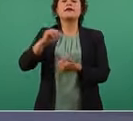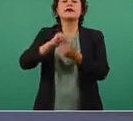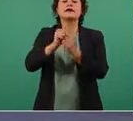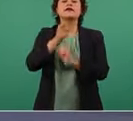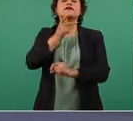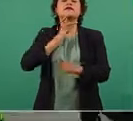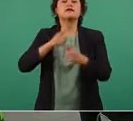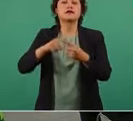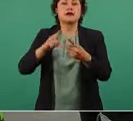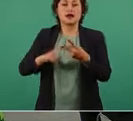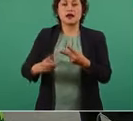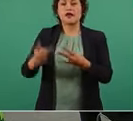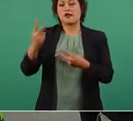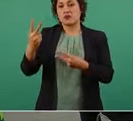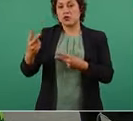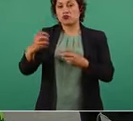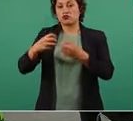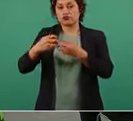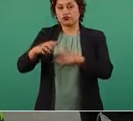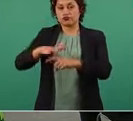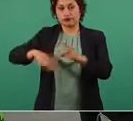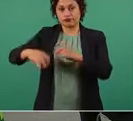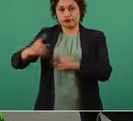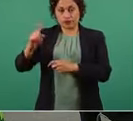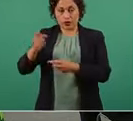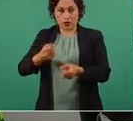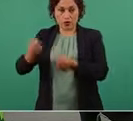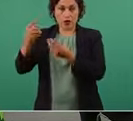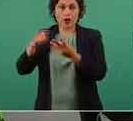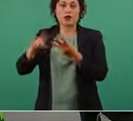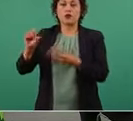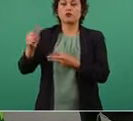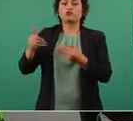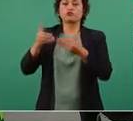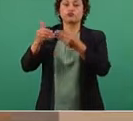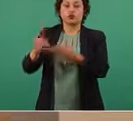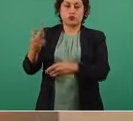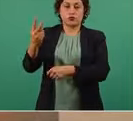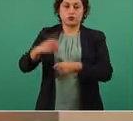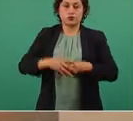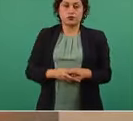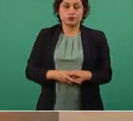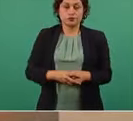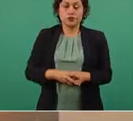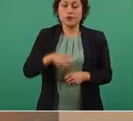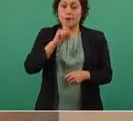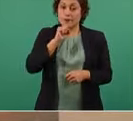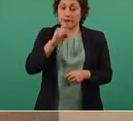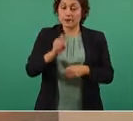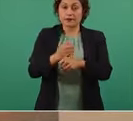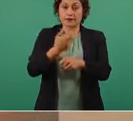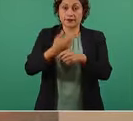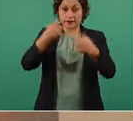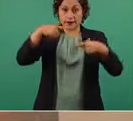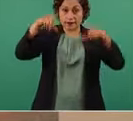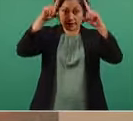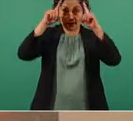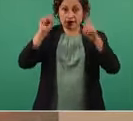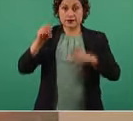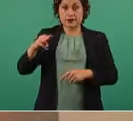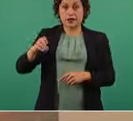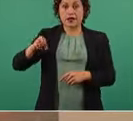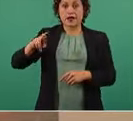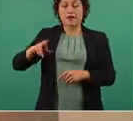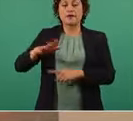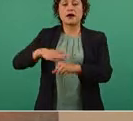bombeo y 2 terminales marítimas. Y también se realizó una reunión de coordinación con la Secretaría de Marina, la Fiscalía General del Estado